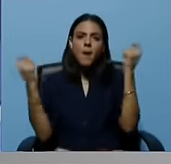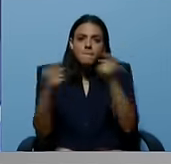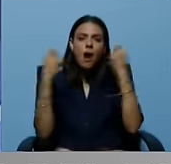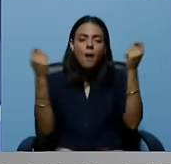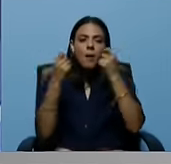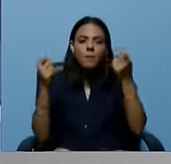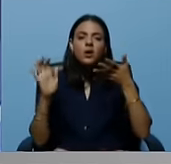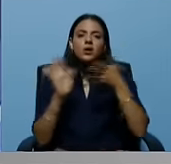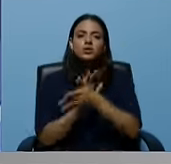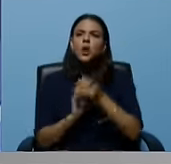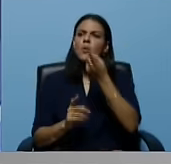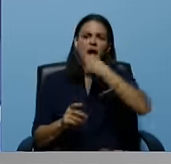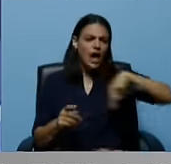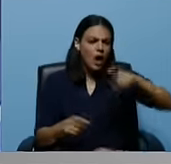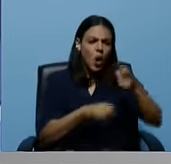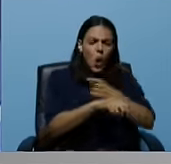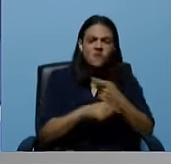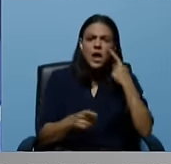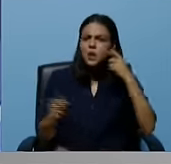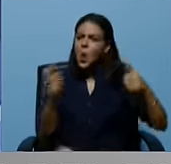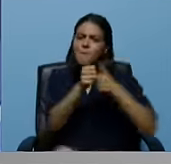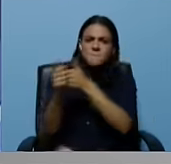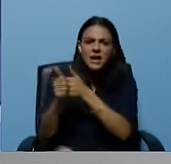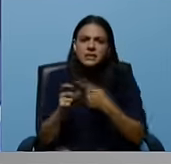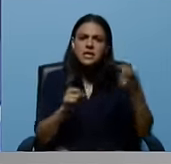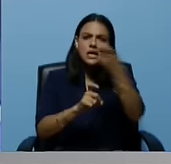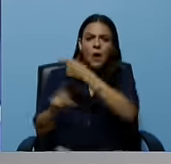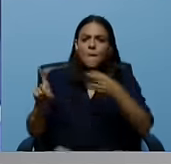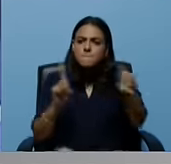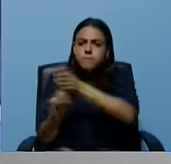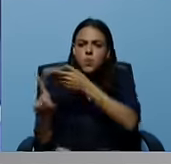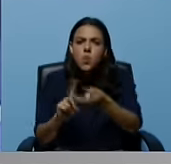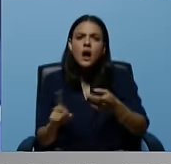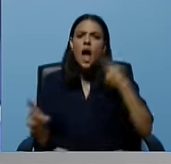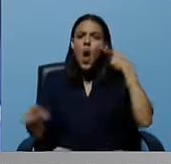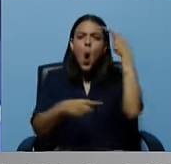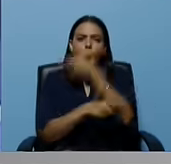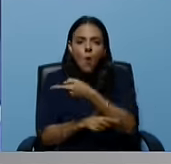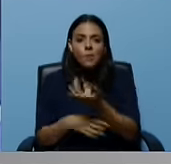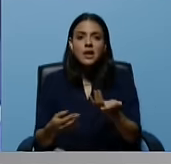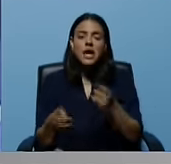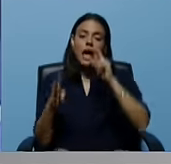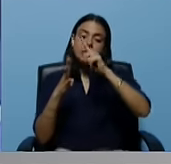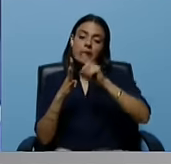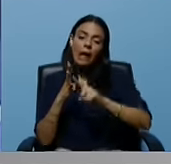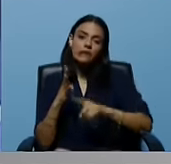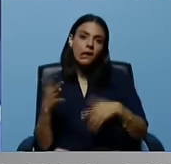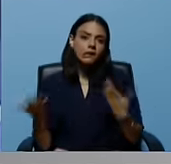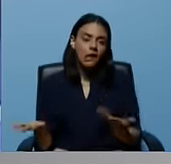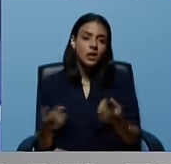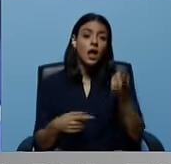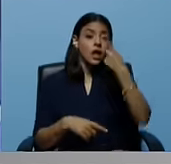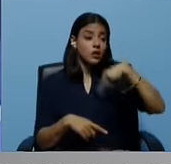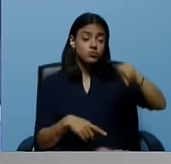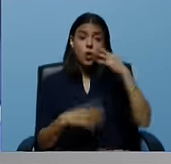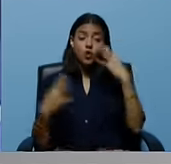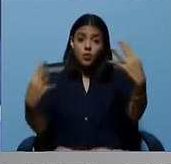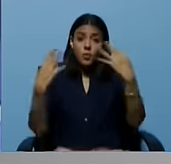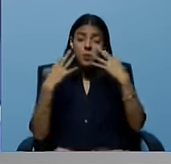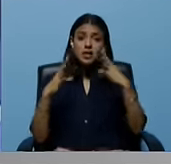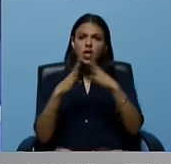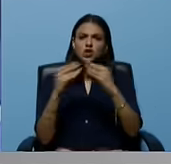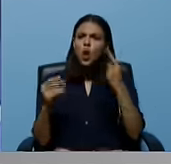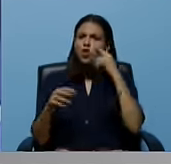este señor perseguido es un héroe, etcétera, etcétera, etcétera. Ya ustedes vieron el clima en que